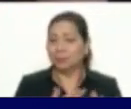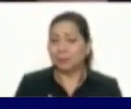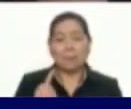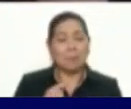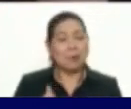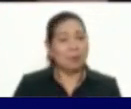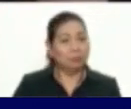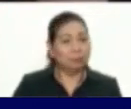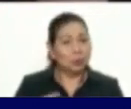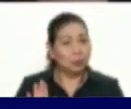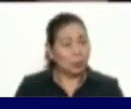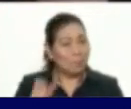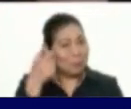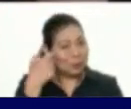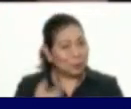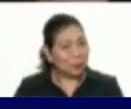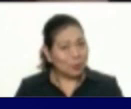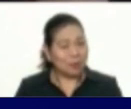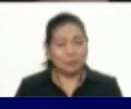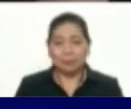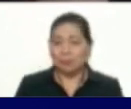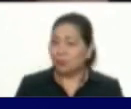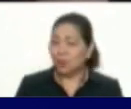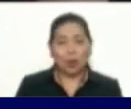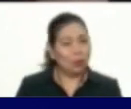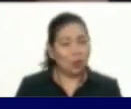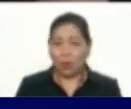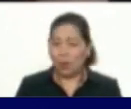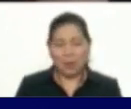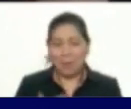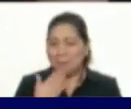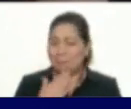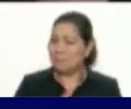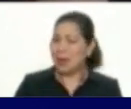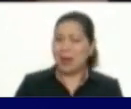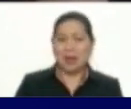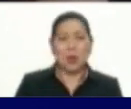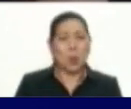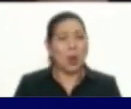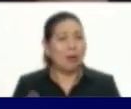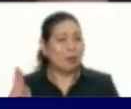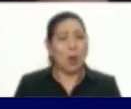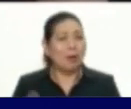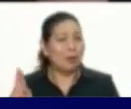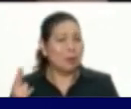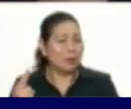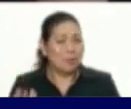para enriquecimiento personal resulta no ya inmoral, sino criminal y